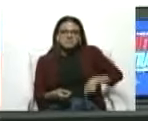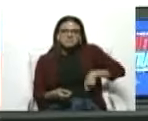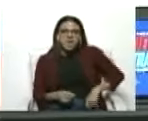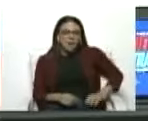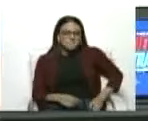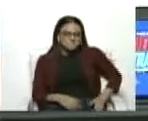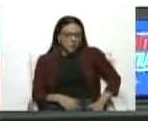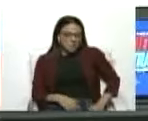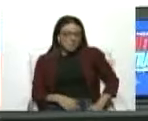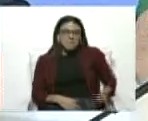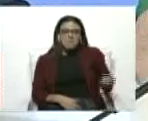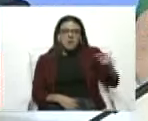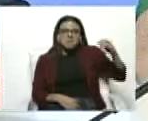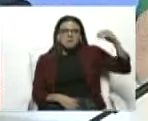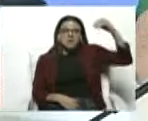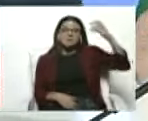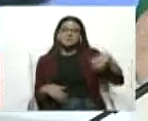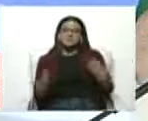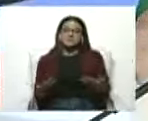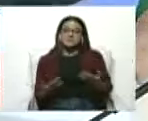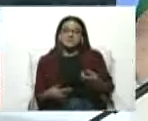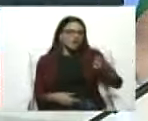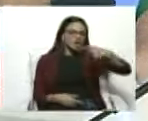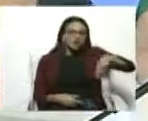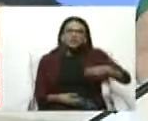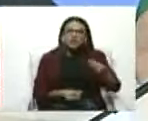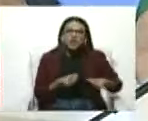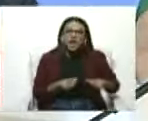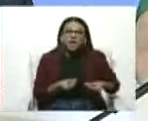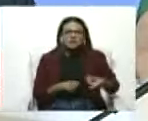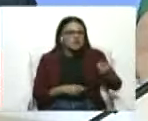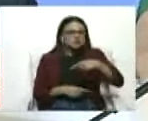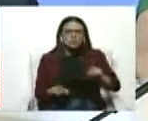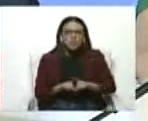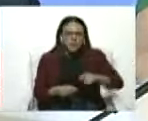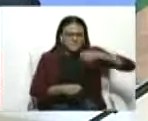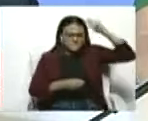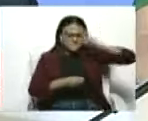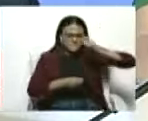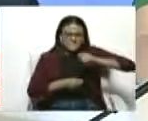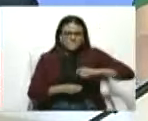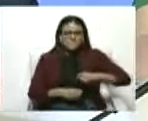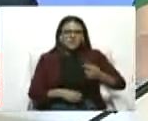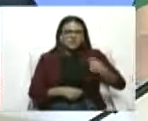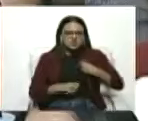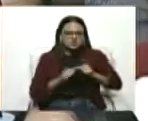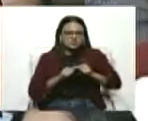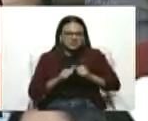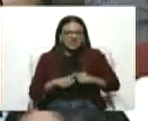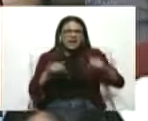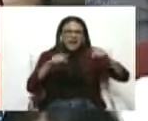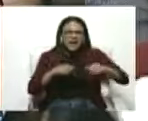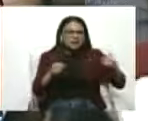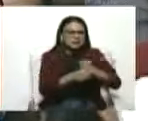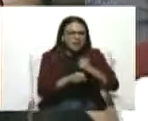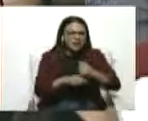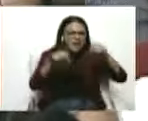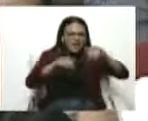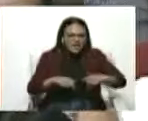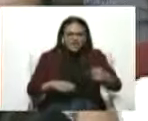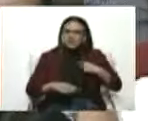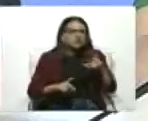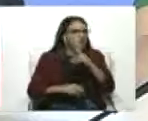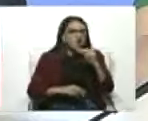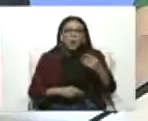Nosotros decidimos quedarnos aquí. Los que están aquí, decidimos quedarnos aquí. Enfrentarlo desde aquí. No nos hemos